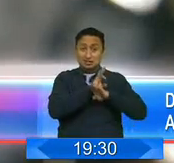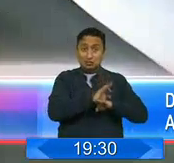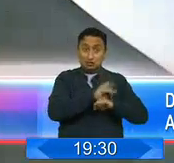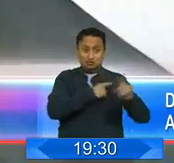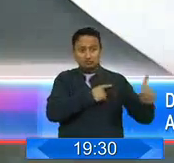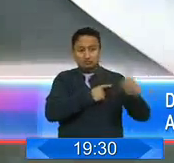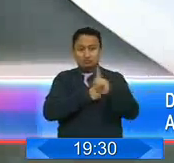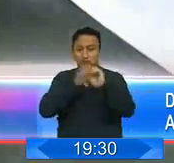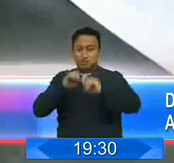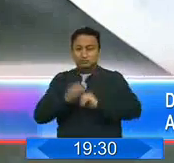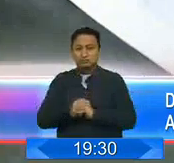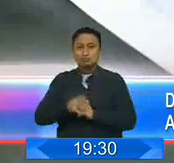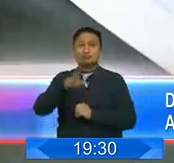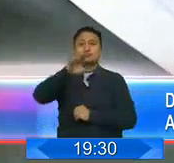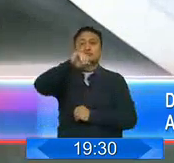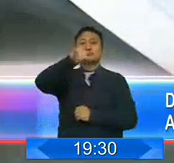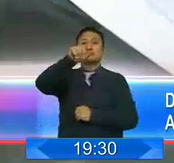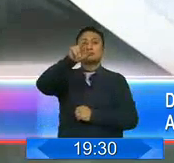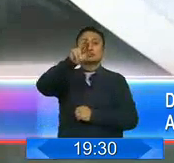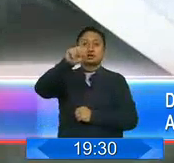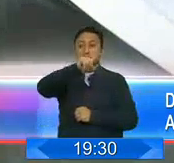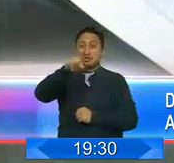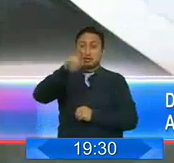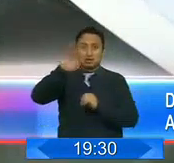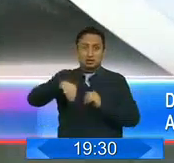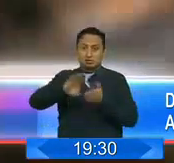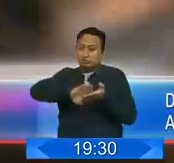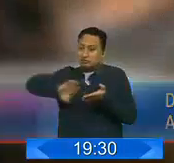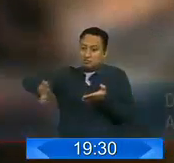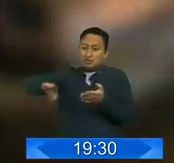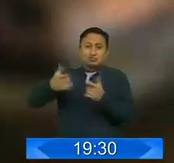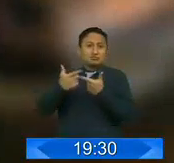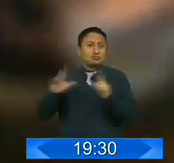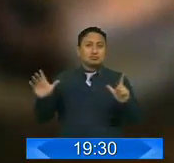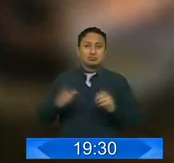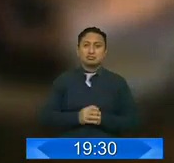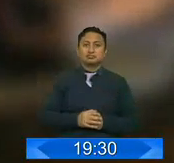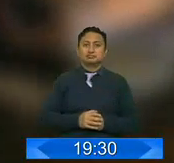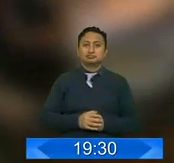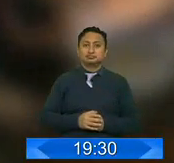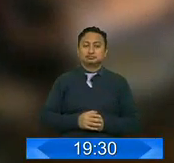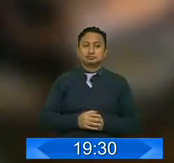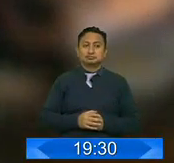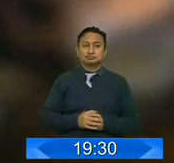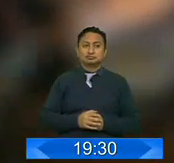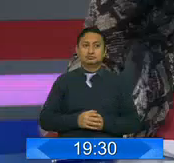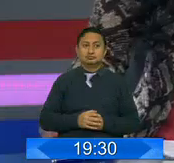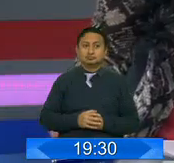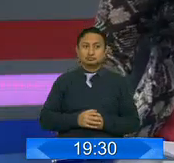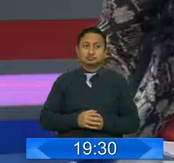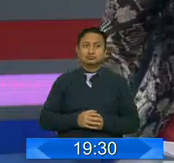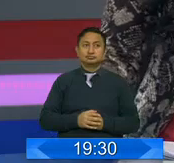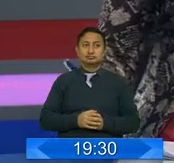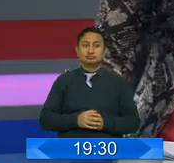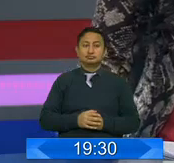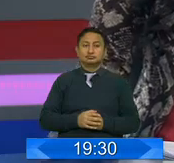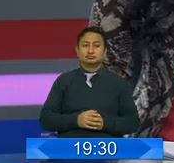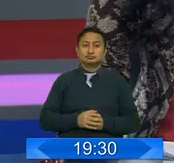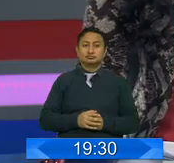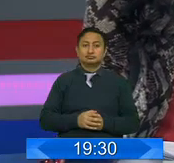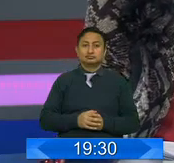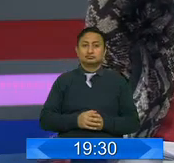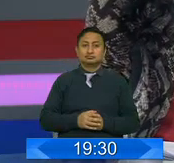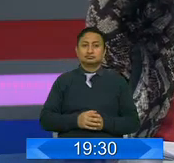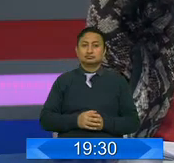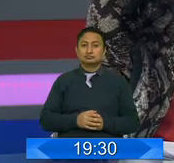testimonio y Javier pueda quedar fuera de los implicados. En Quito informó Andrea Urbe. De manera